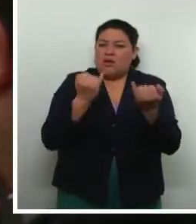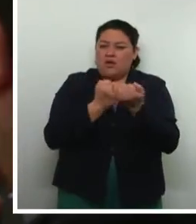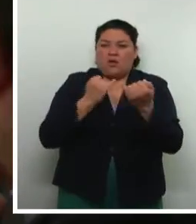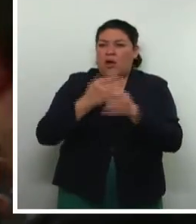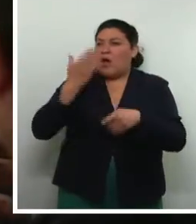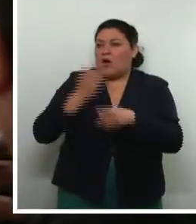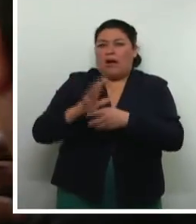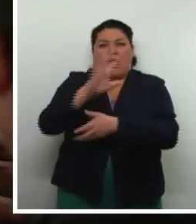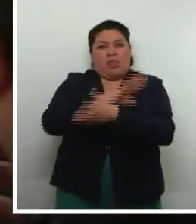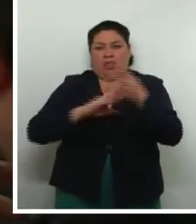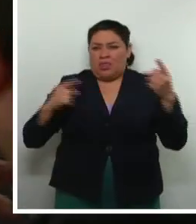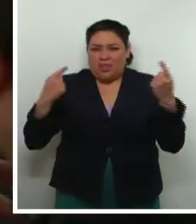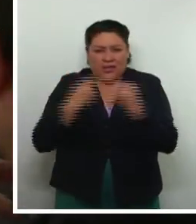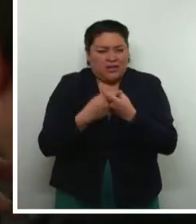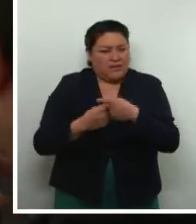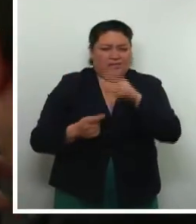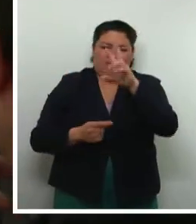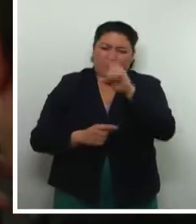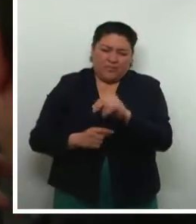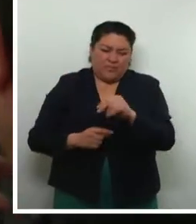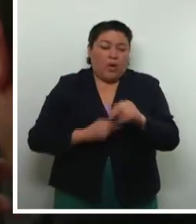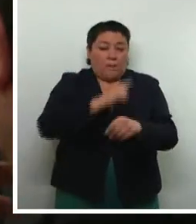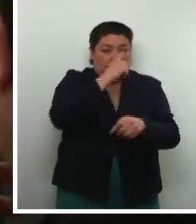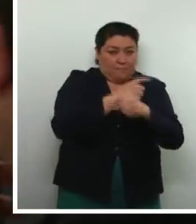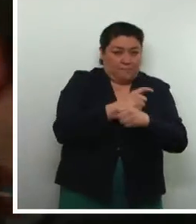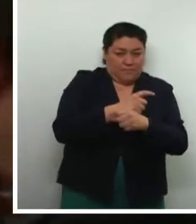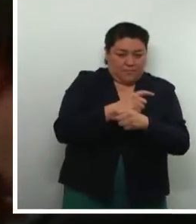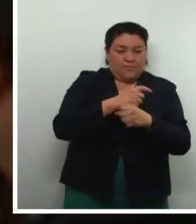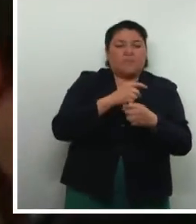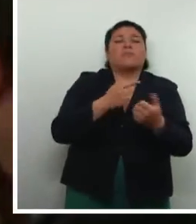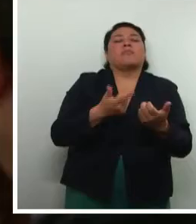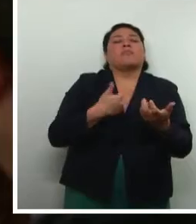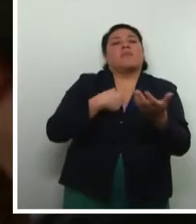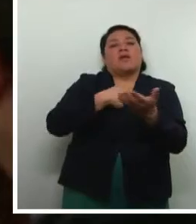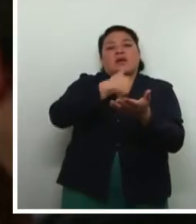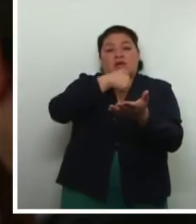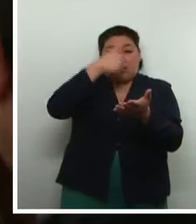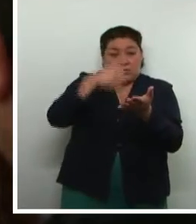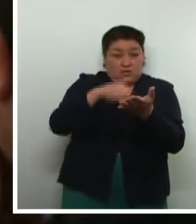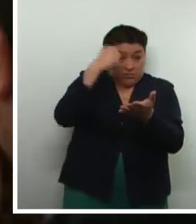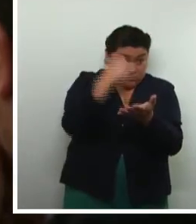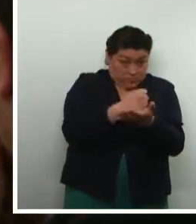segundas modifican a la primera en lo que se había reservado